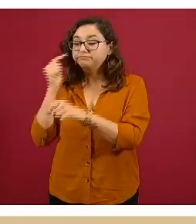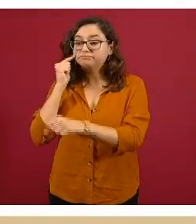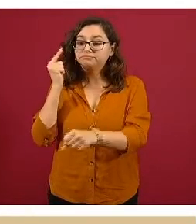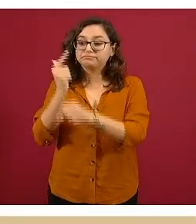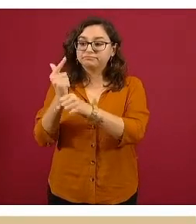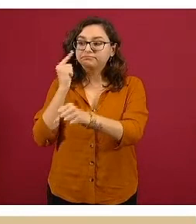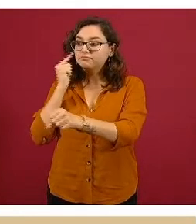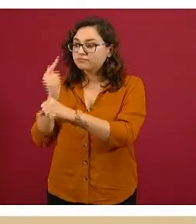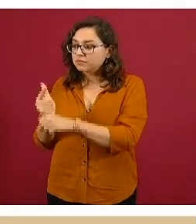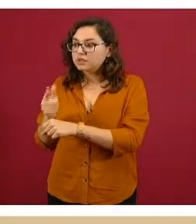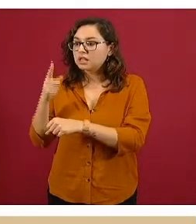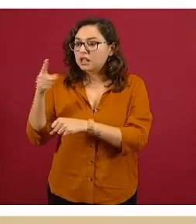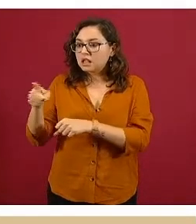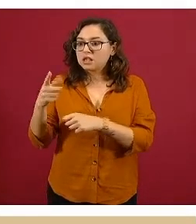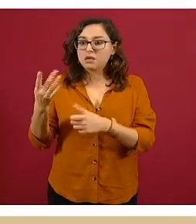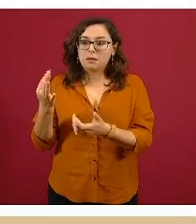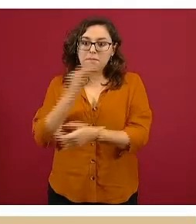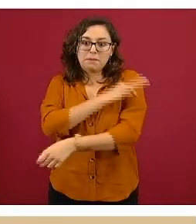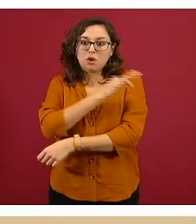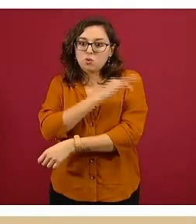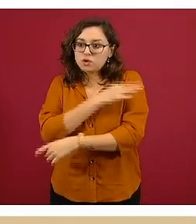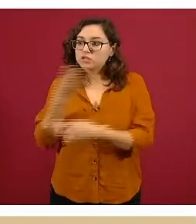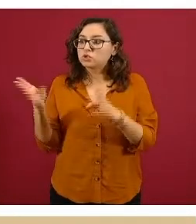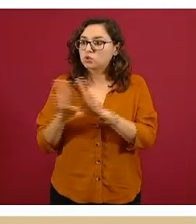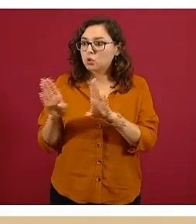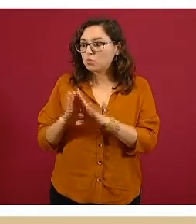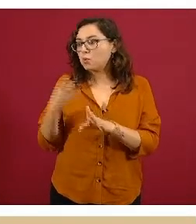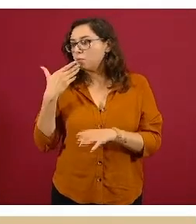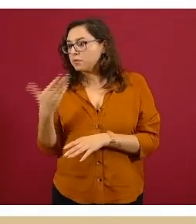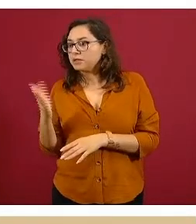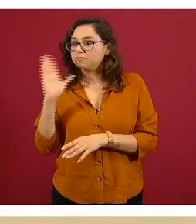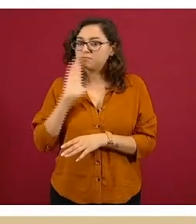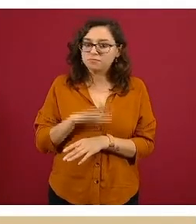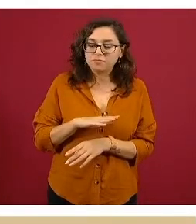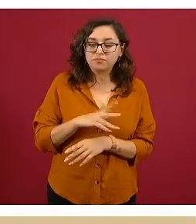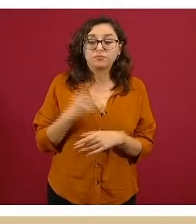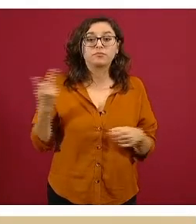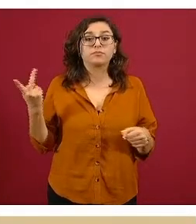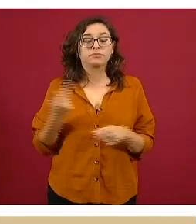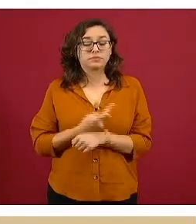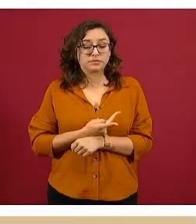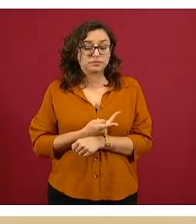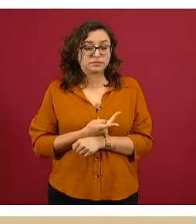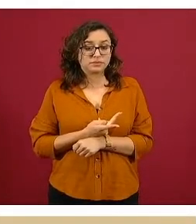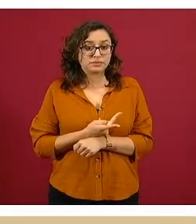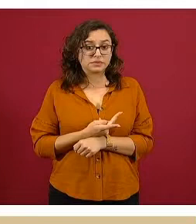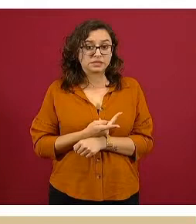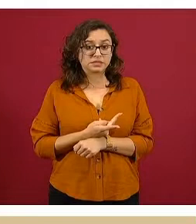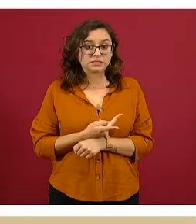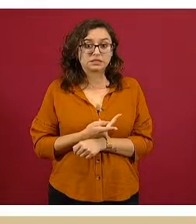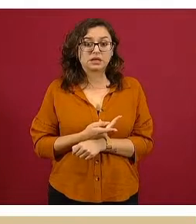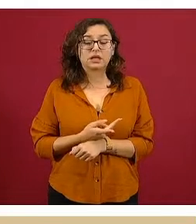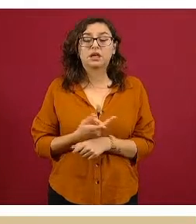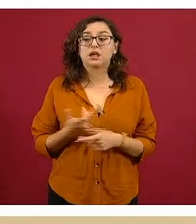también es revisar cómo está su esquema de vacunación. Si el exantema, si las visitamos, si han